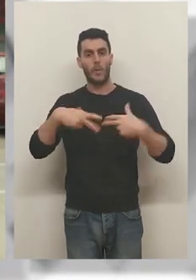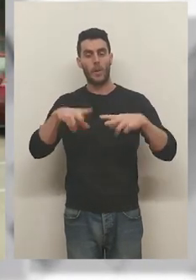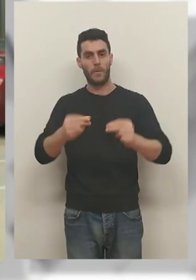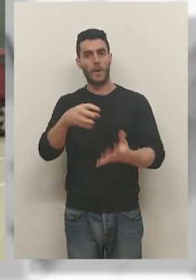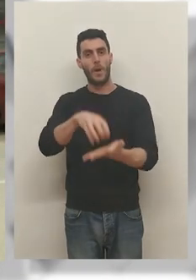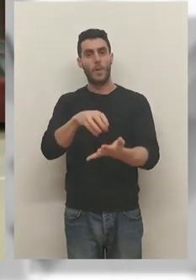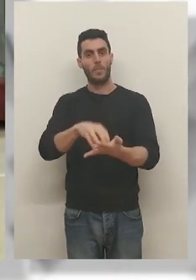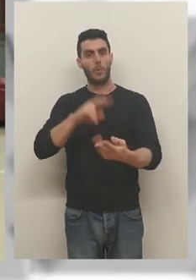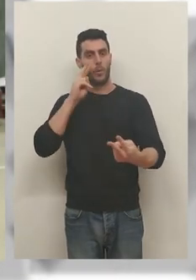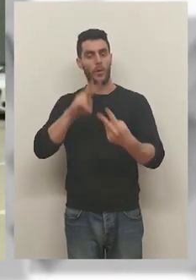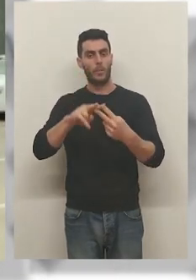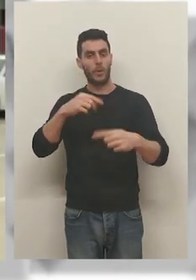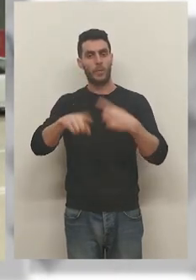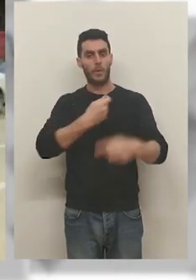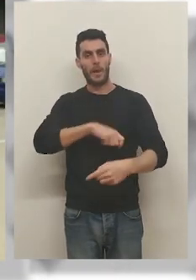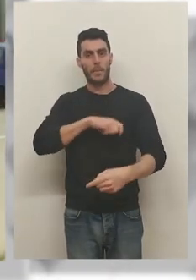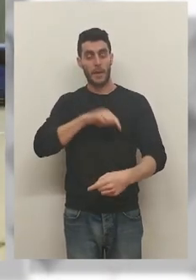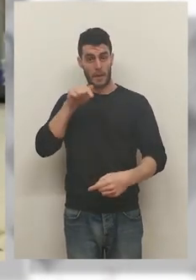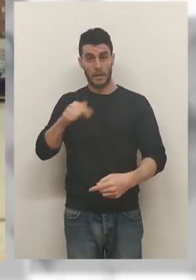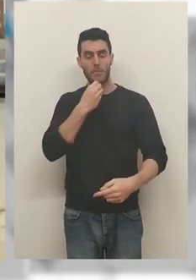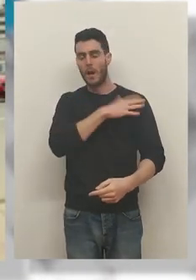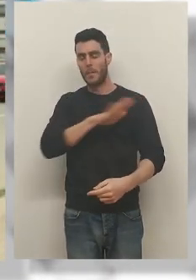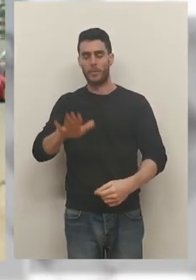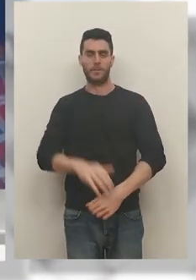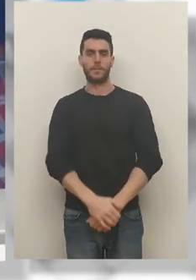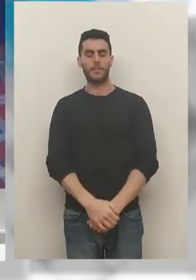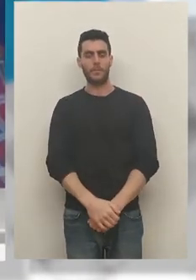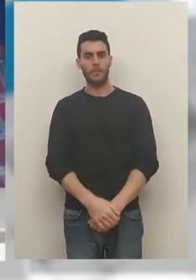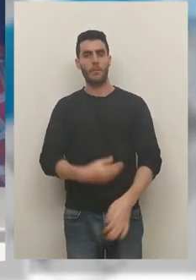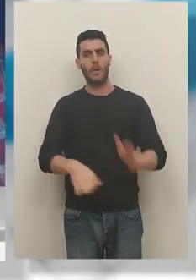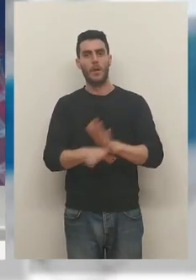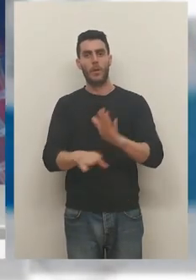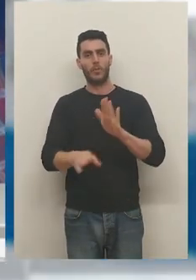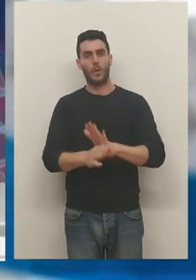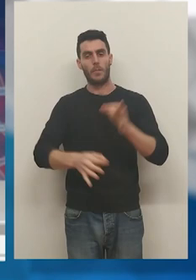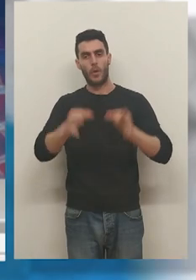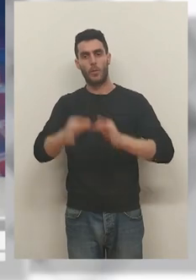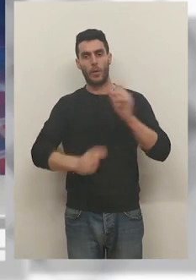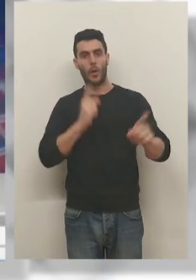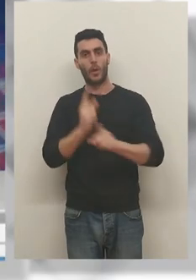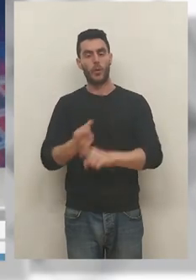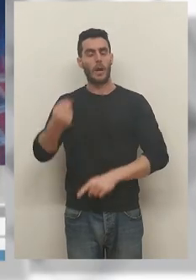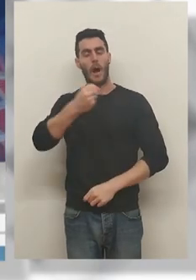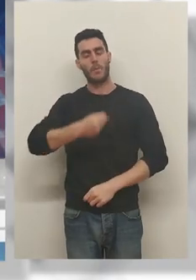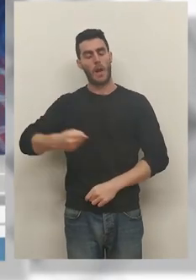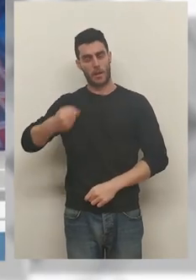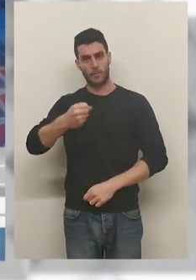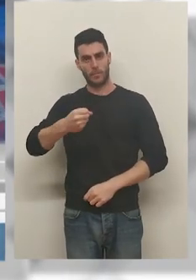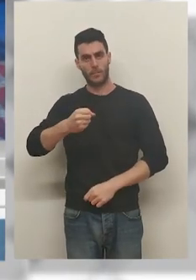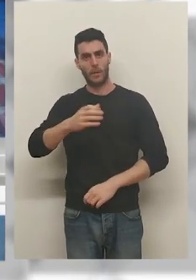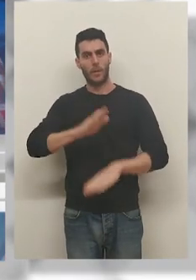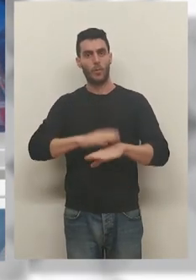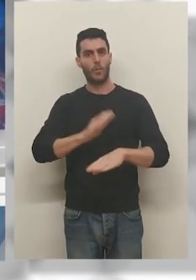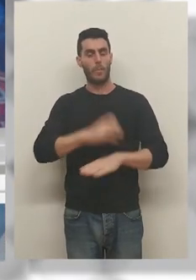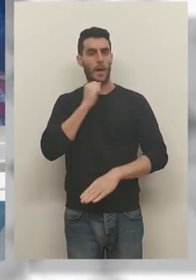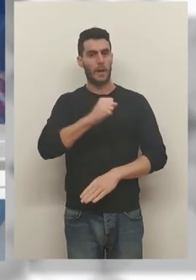será el mejor punto de encuentro familiar de España y seguimos muy pendientes del juicio contra Francisco Javier Almeida